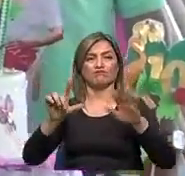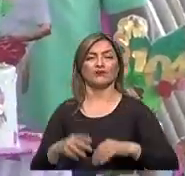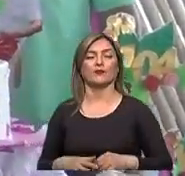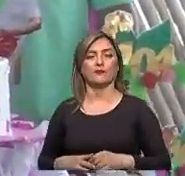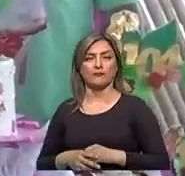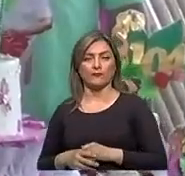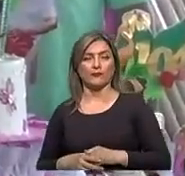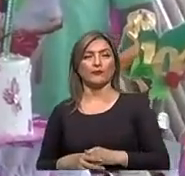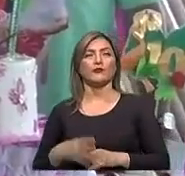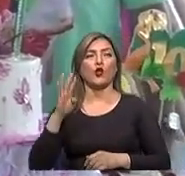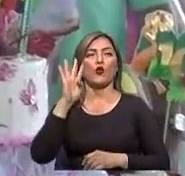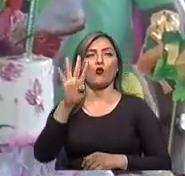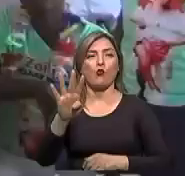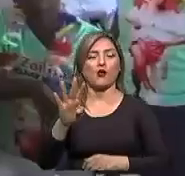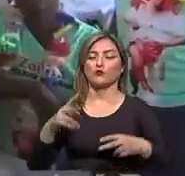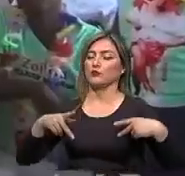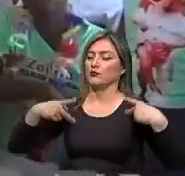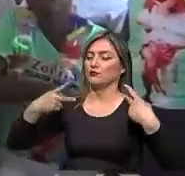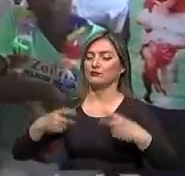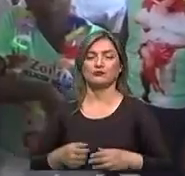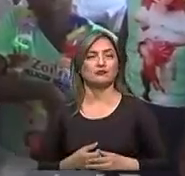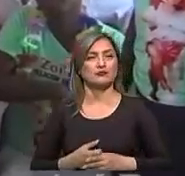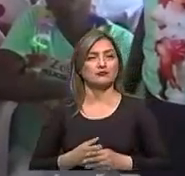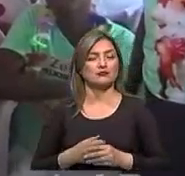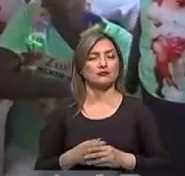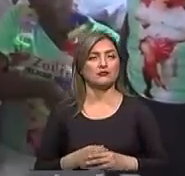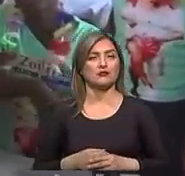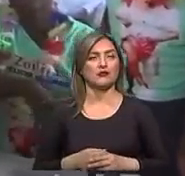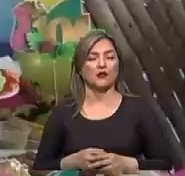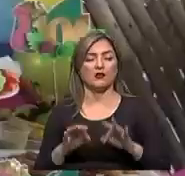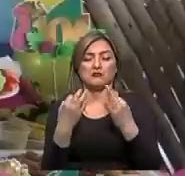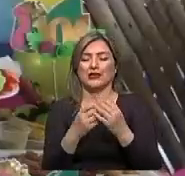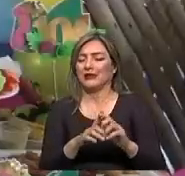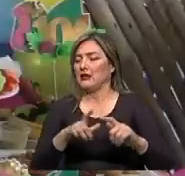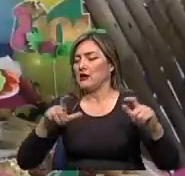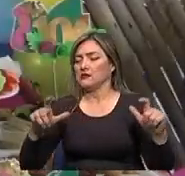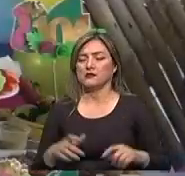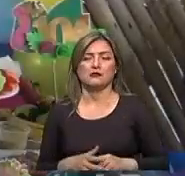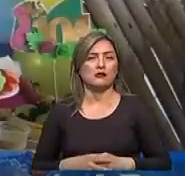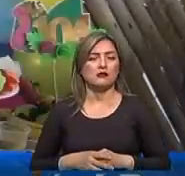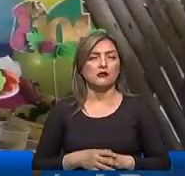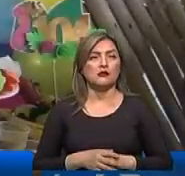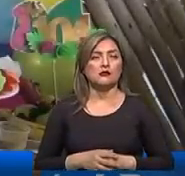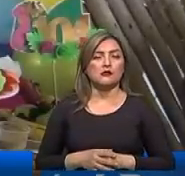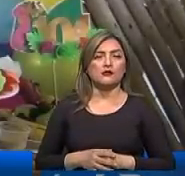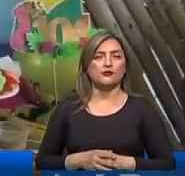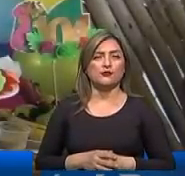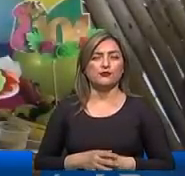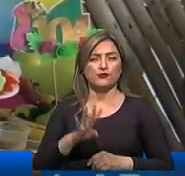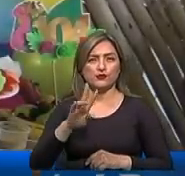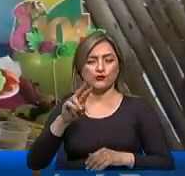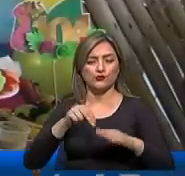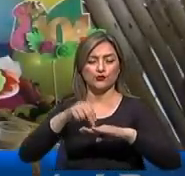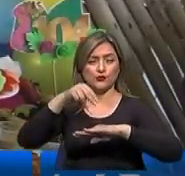los cuales 4 siguen con vida, pero la familia es mucho más grande. Tiene alrededor de 42